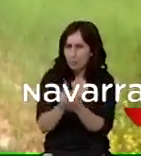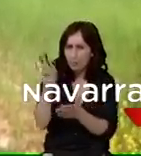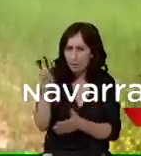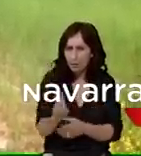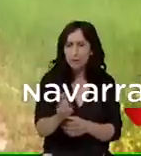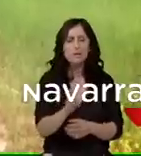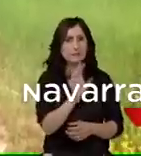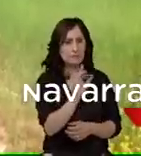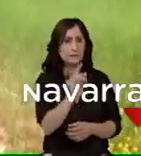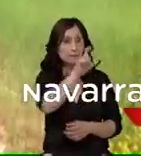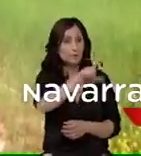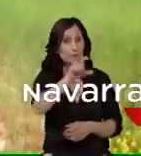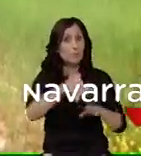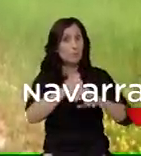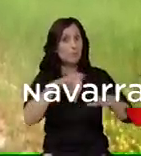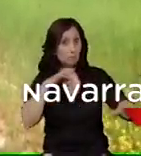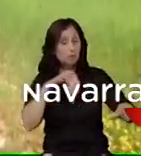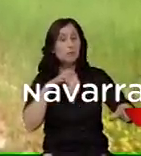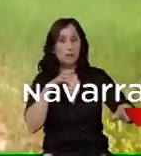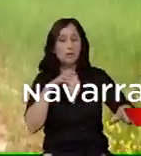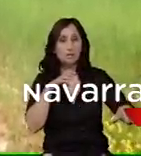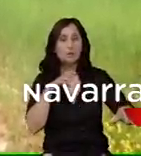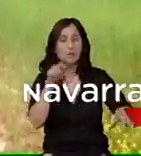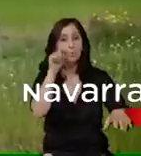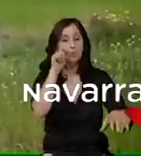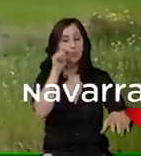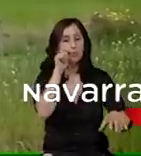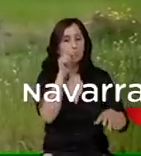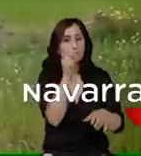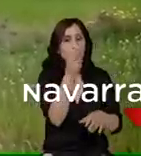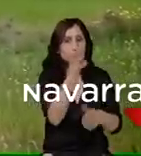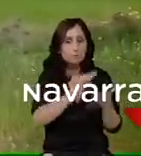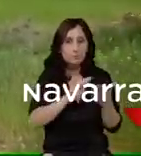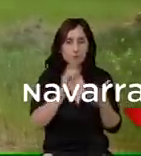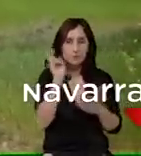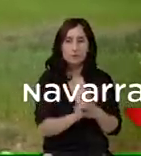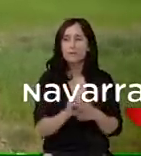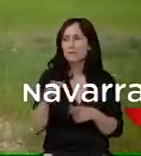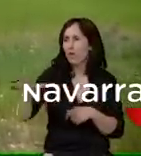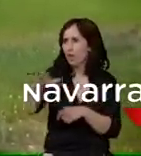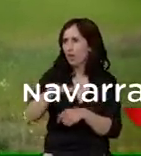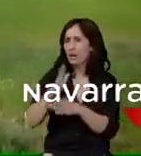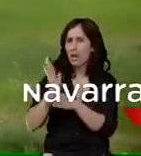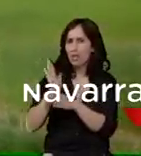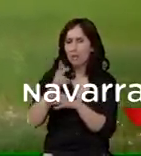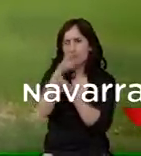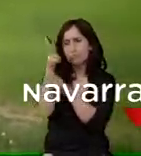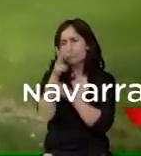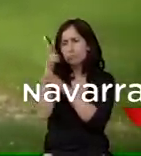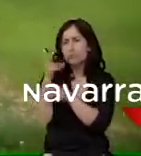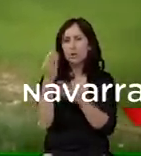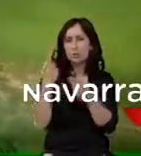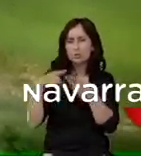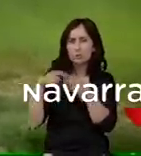Una gran parte de los clientes o de los visitantes que tenemos suelen regresar. Bardenas también es tierra de cine. Aquí se ruedan numerosos